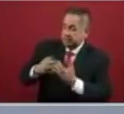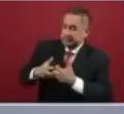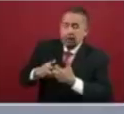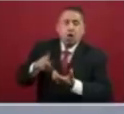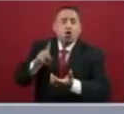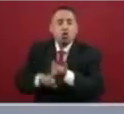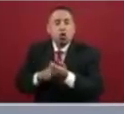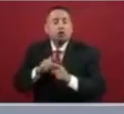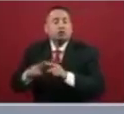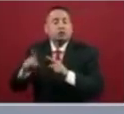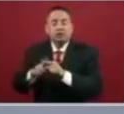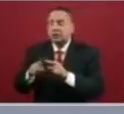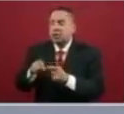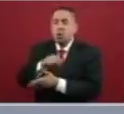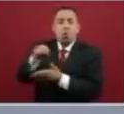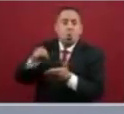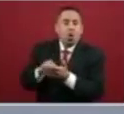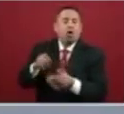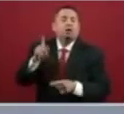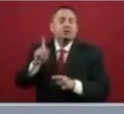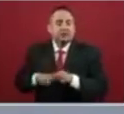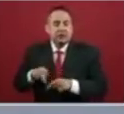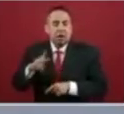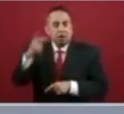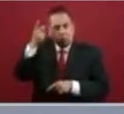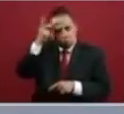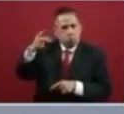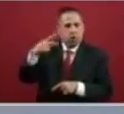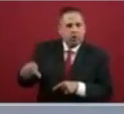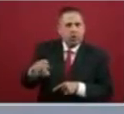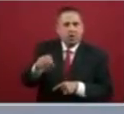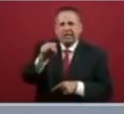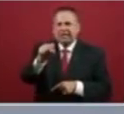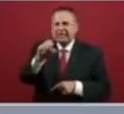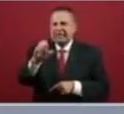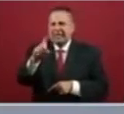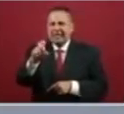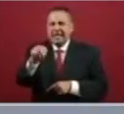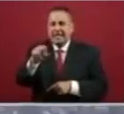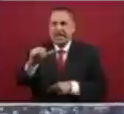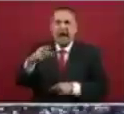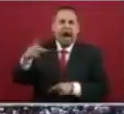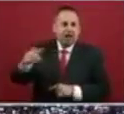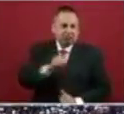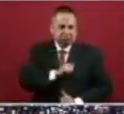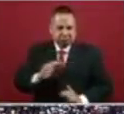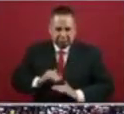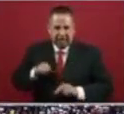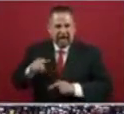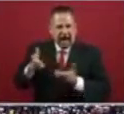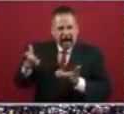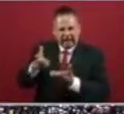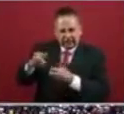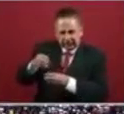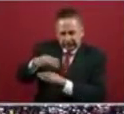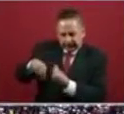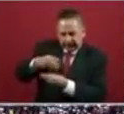en viveros de la Secretaría de la Defensa Nacional.